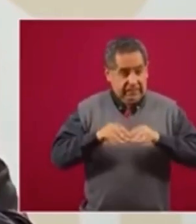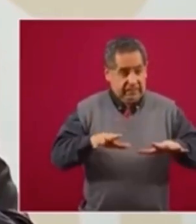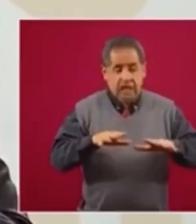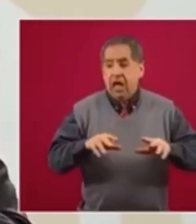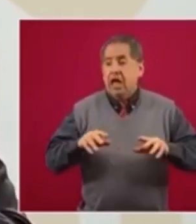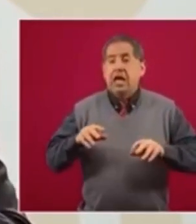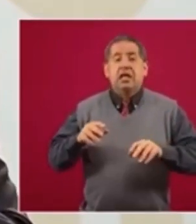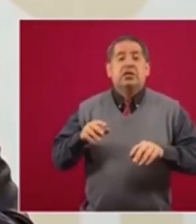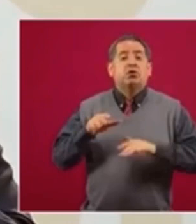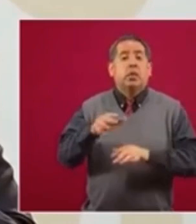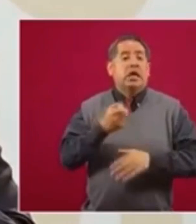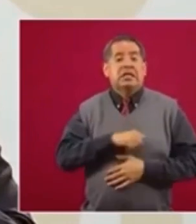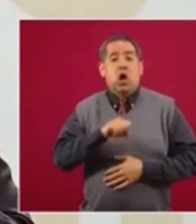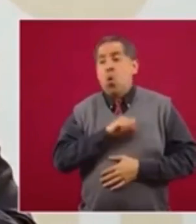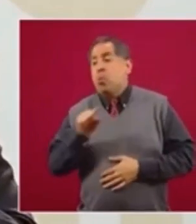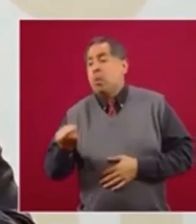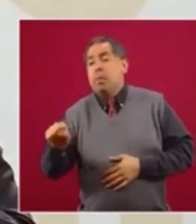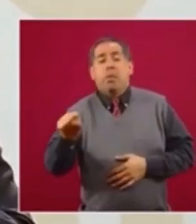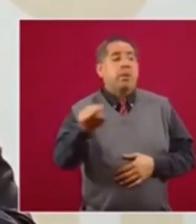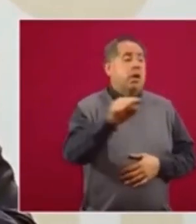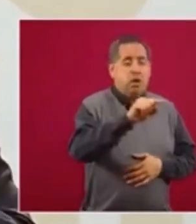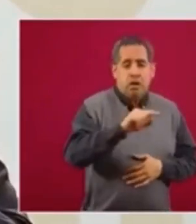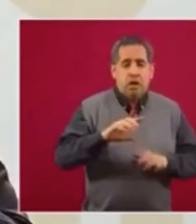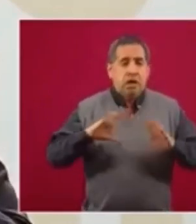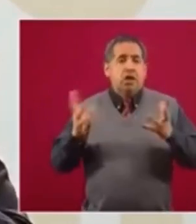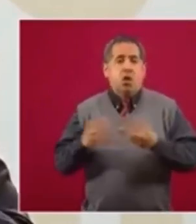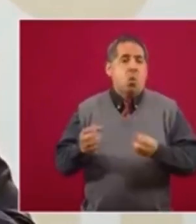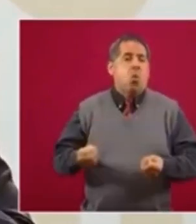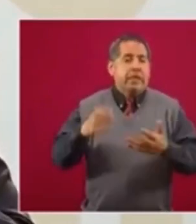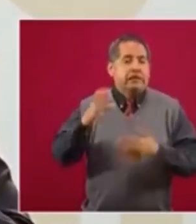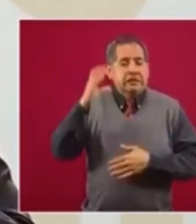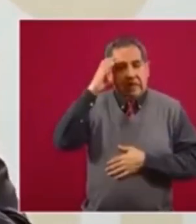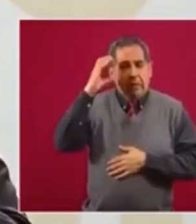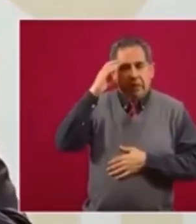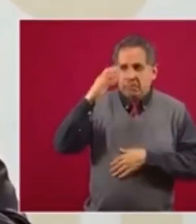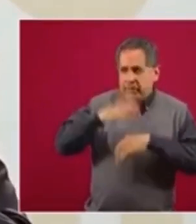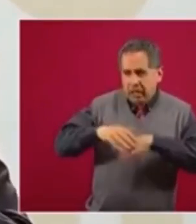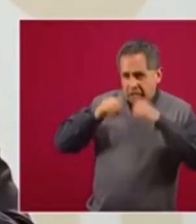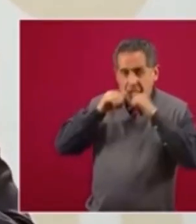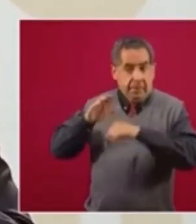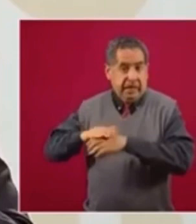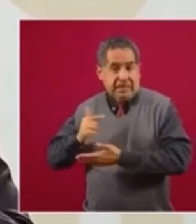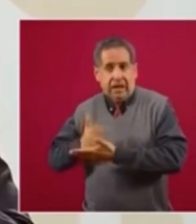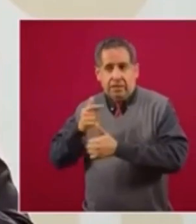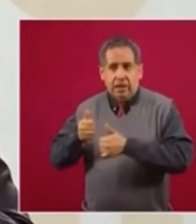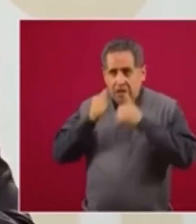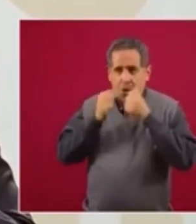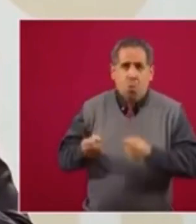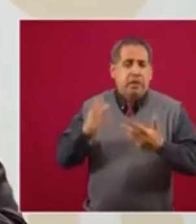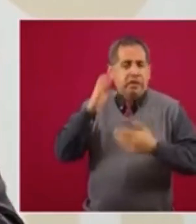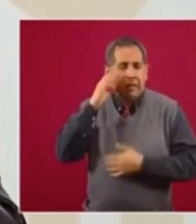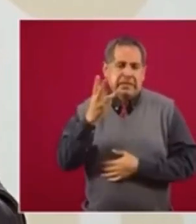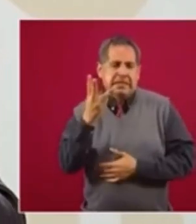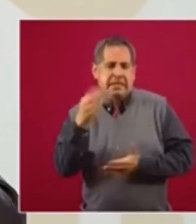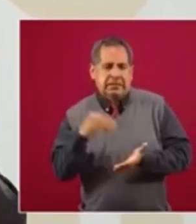todo el país tenía alrededor de 3,000 camas para atender a enfermos graves de COVID.